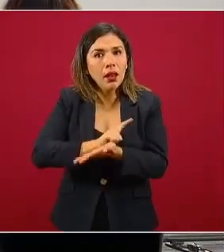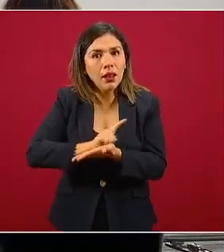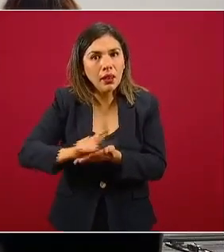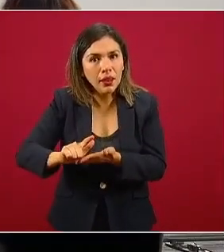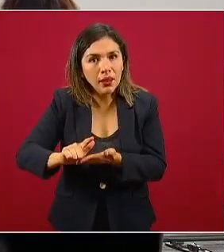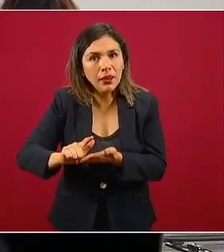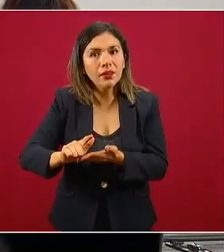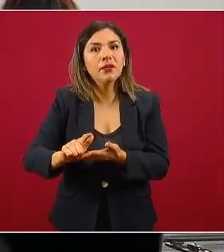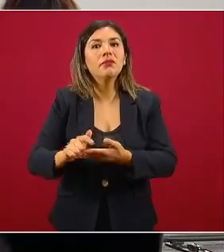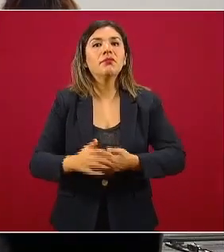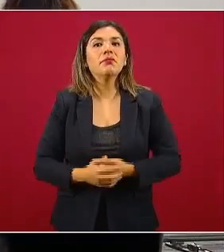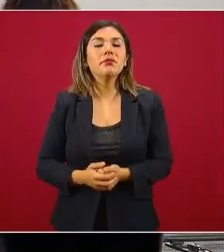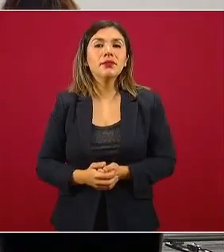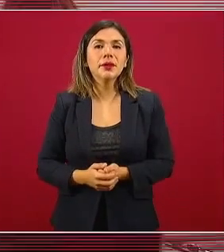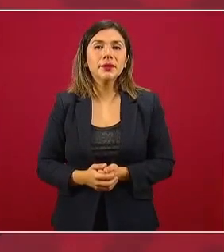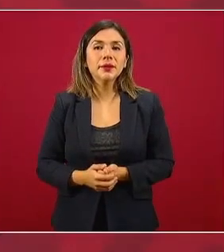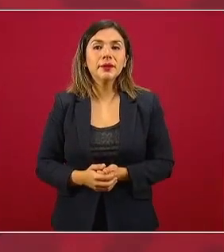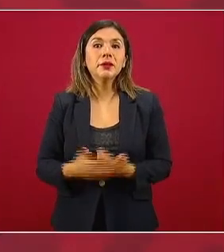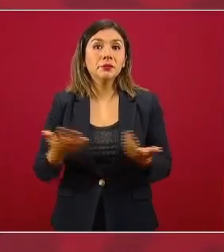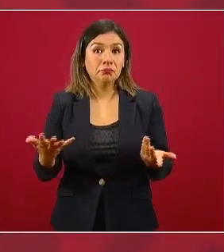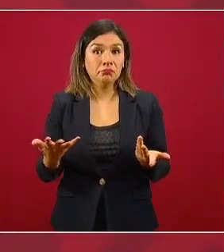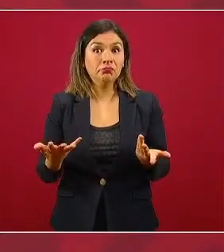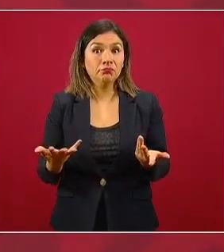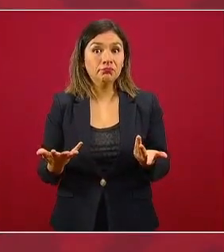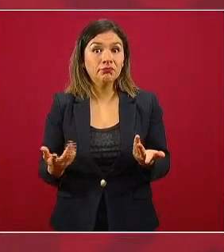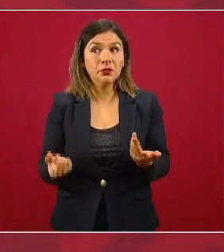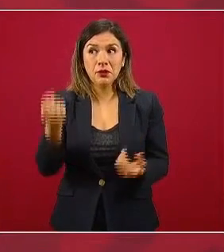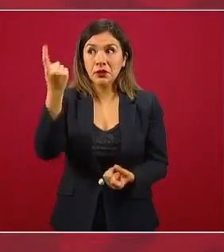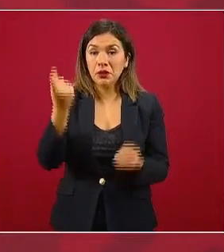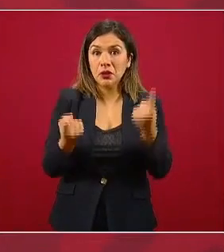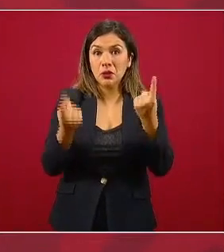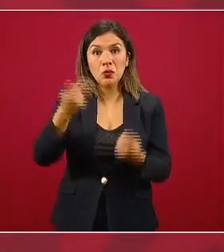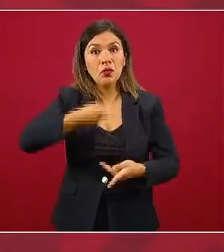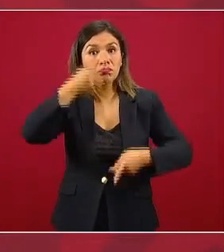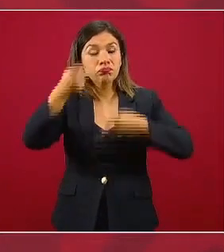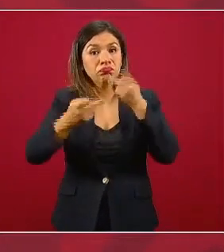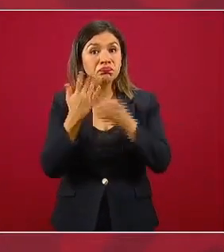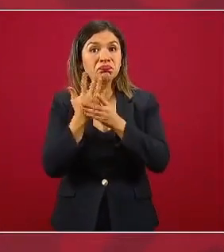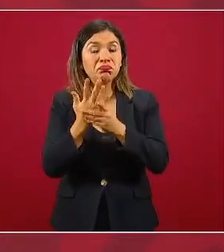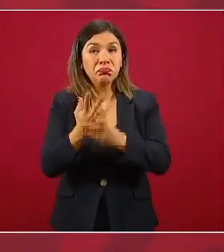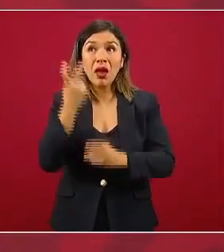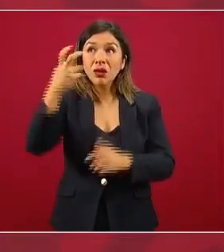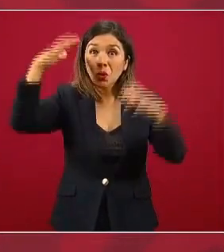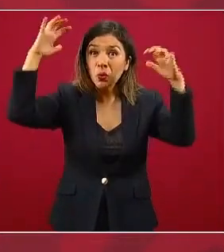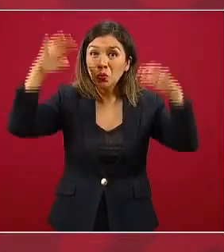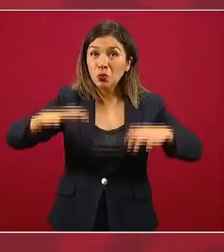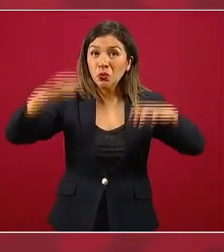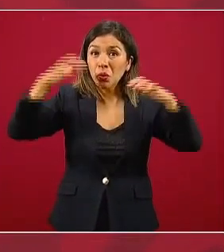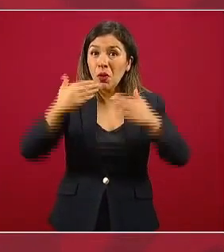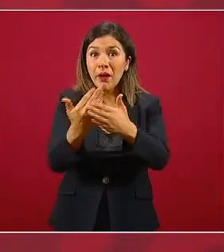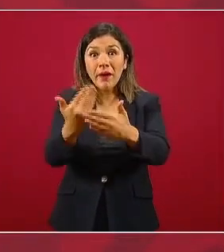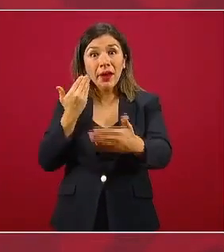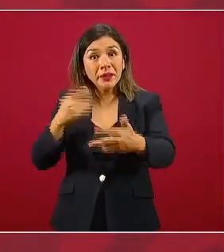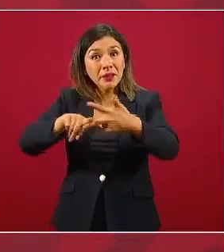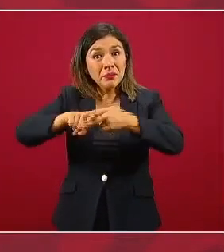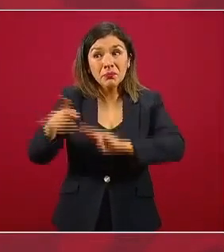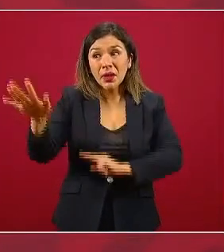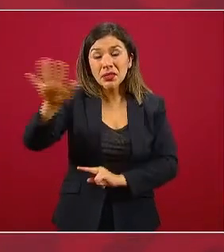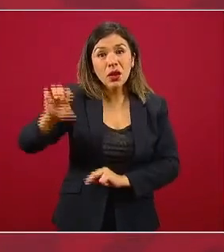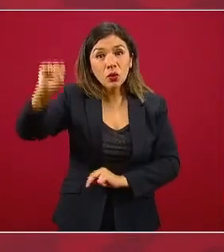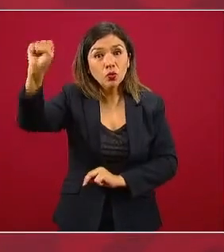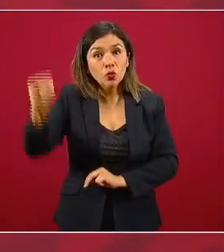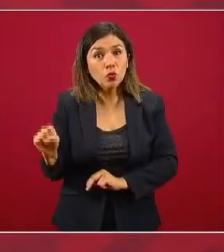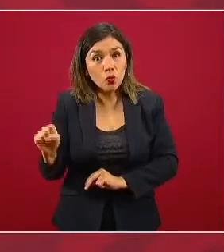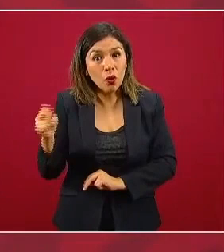O sea, hay quienes han llegado a decir que estas lluvias anticipadas en el sureste